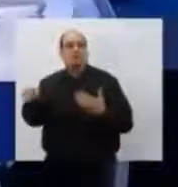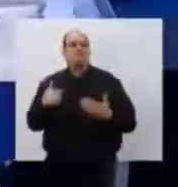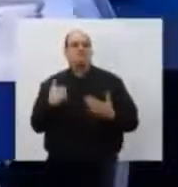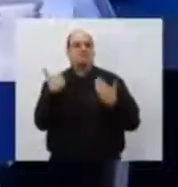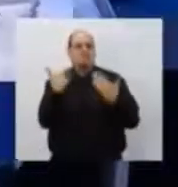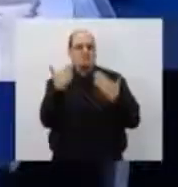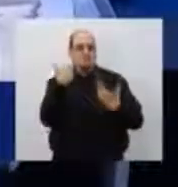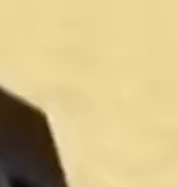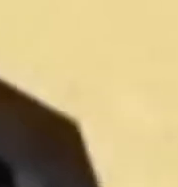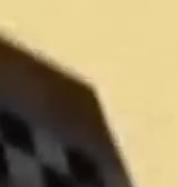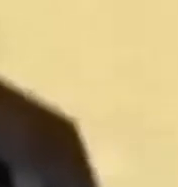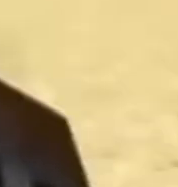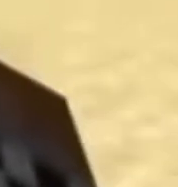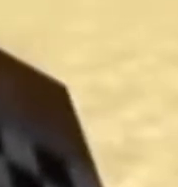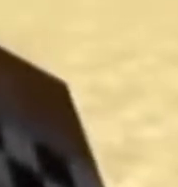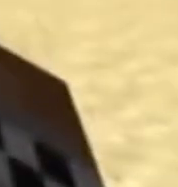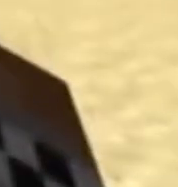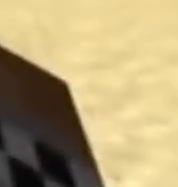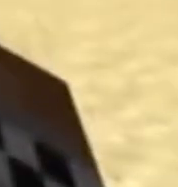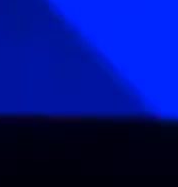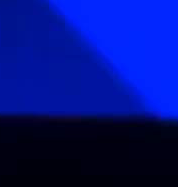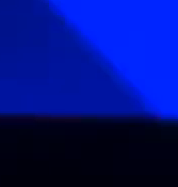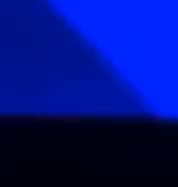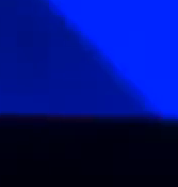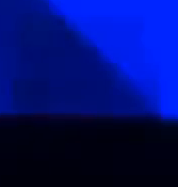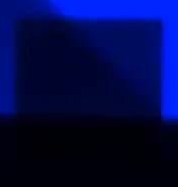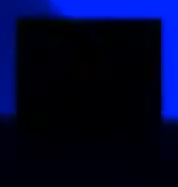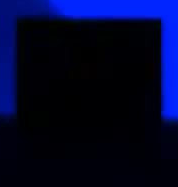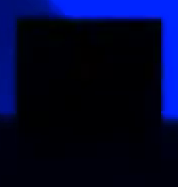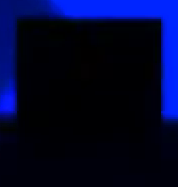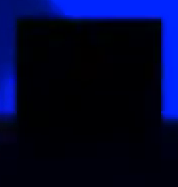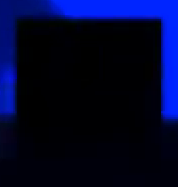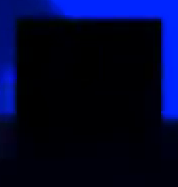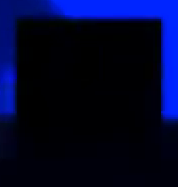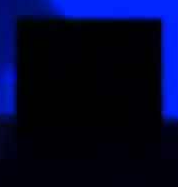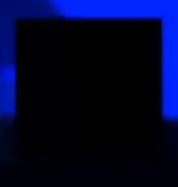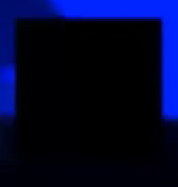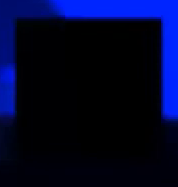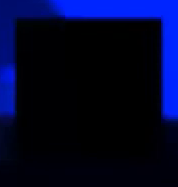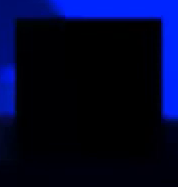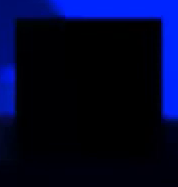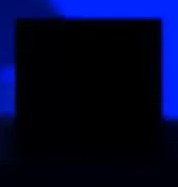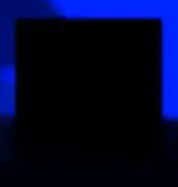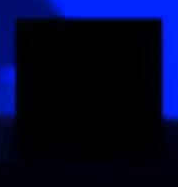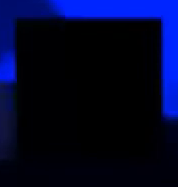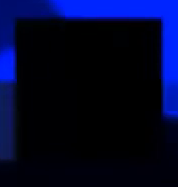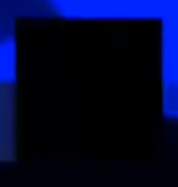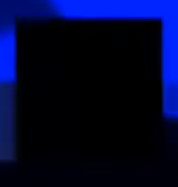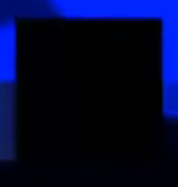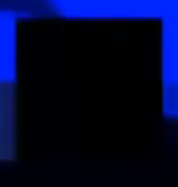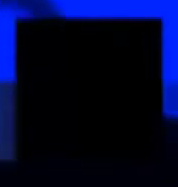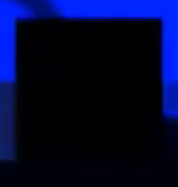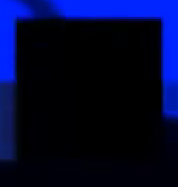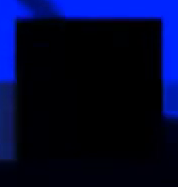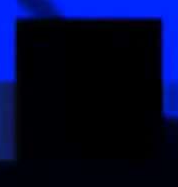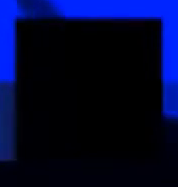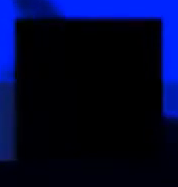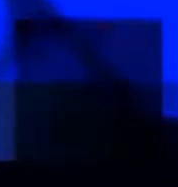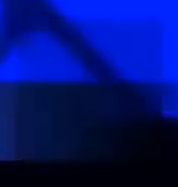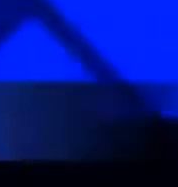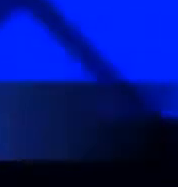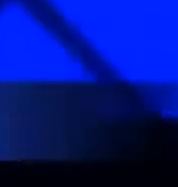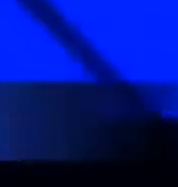proponemos un video. Joder, menudo montón de mierda. Ahora es el momento... Un video, Mike. De presentar a